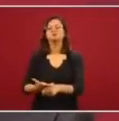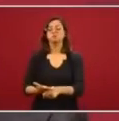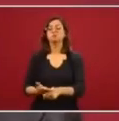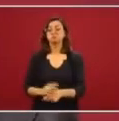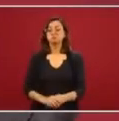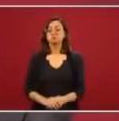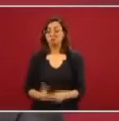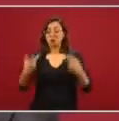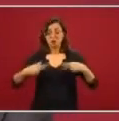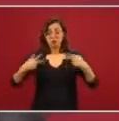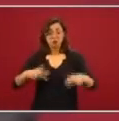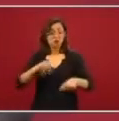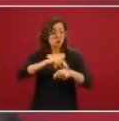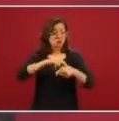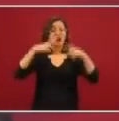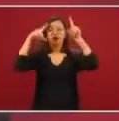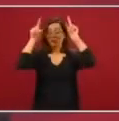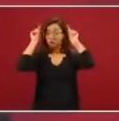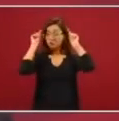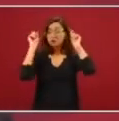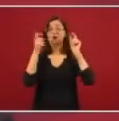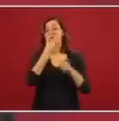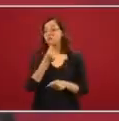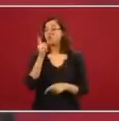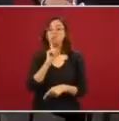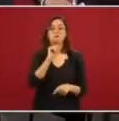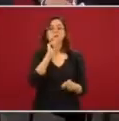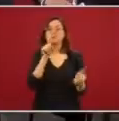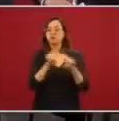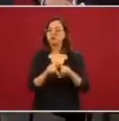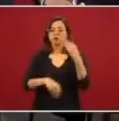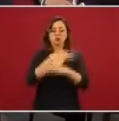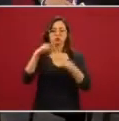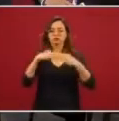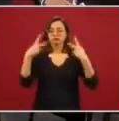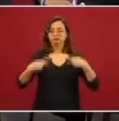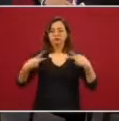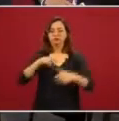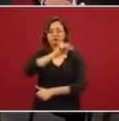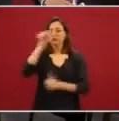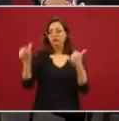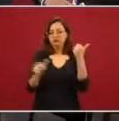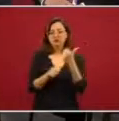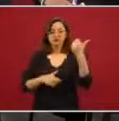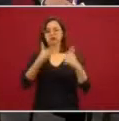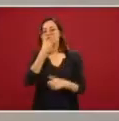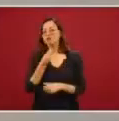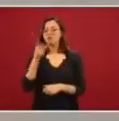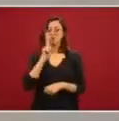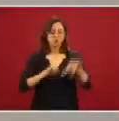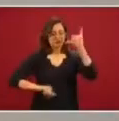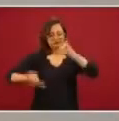términos de el personal de salud también las enfermeras y los enfermeros también todo el personal auxiliar los químicos y químicas de los